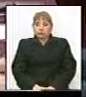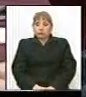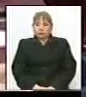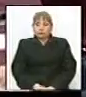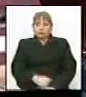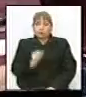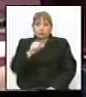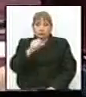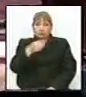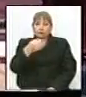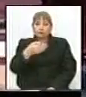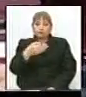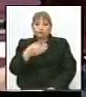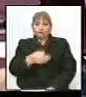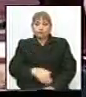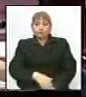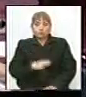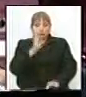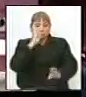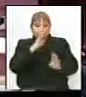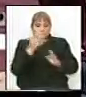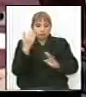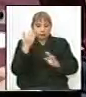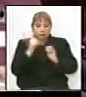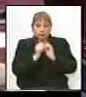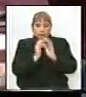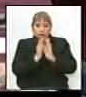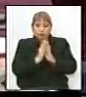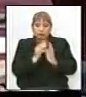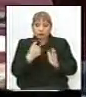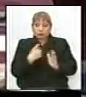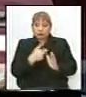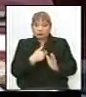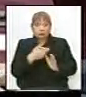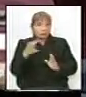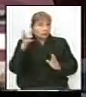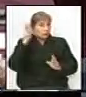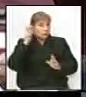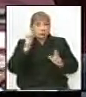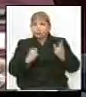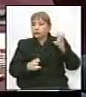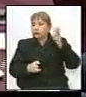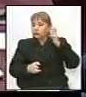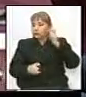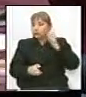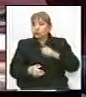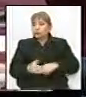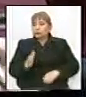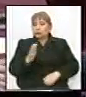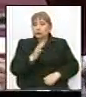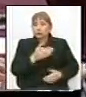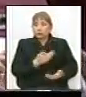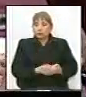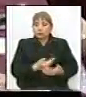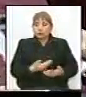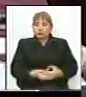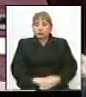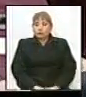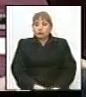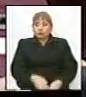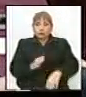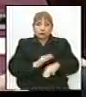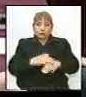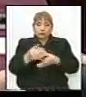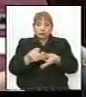Sí, efectivamente, hace creo que un par de días estuvimos también escuchando su exposición en cuanto a referente al